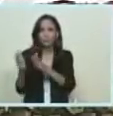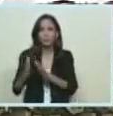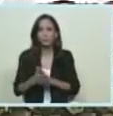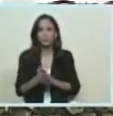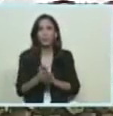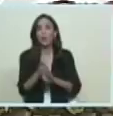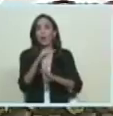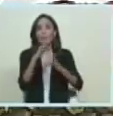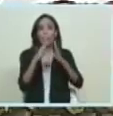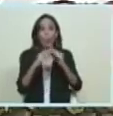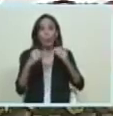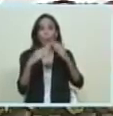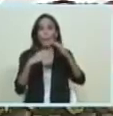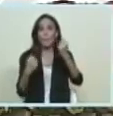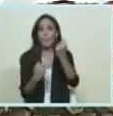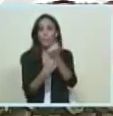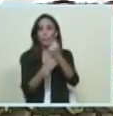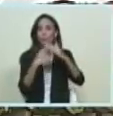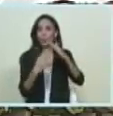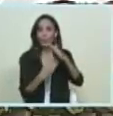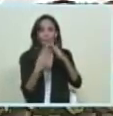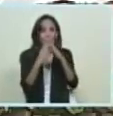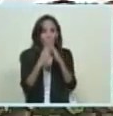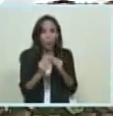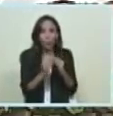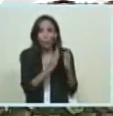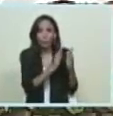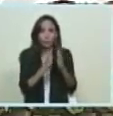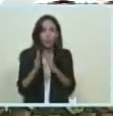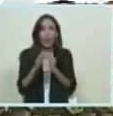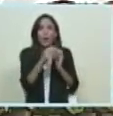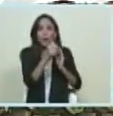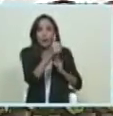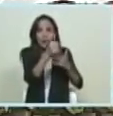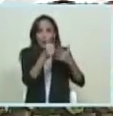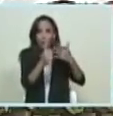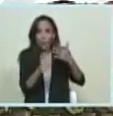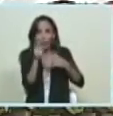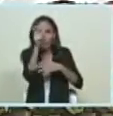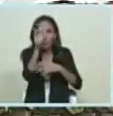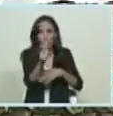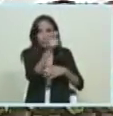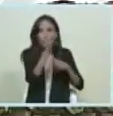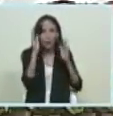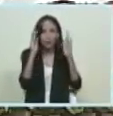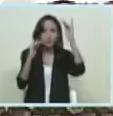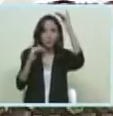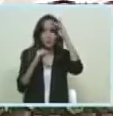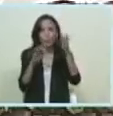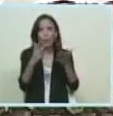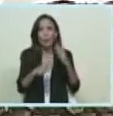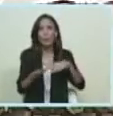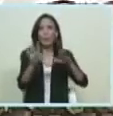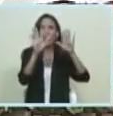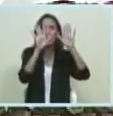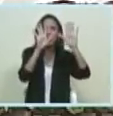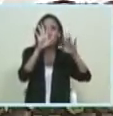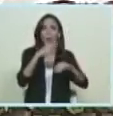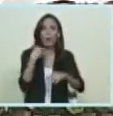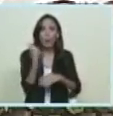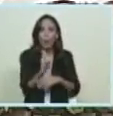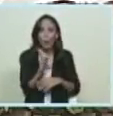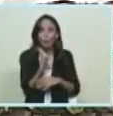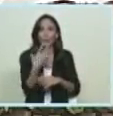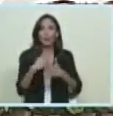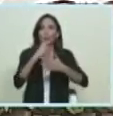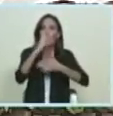con su soporte, su apoyo, y cada brigadista debe atender por lo menos a 10 jóvenes del